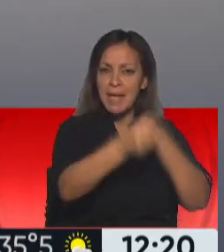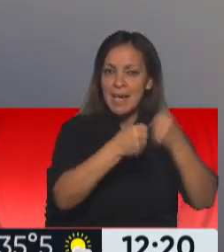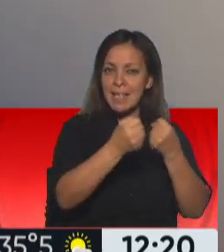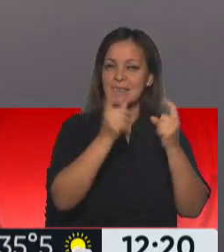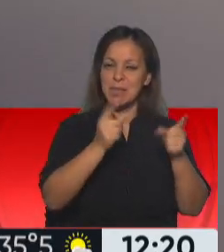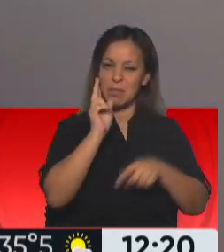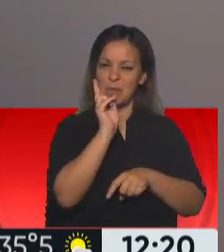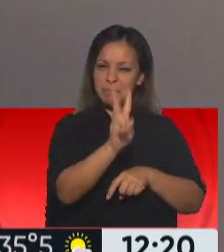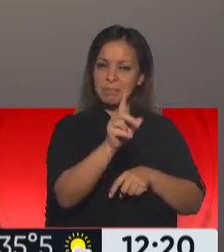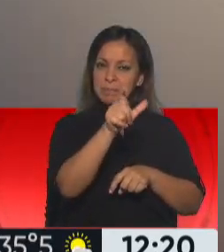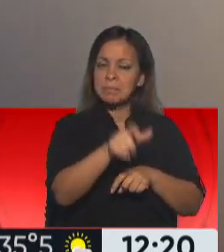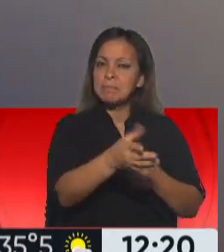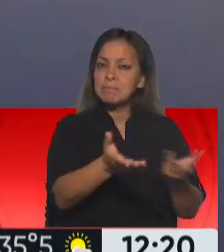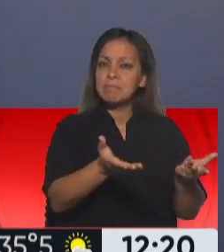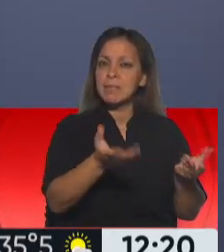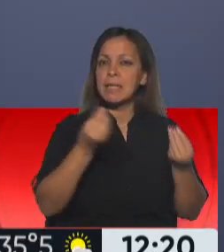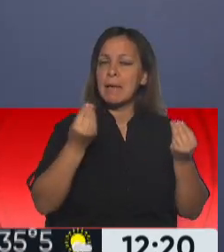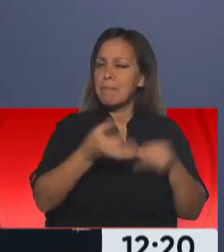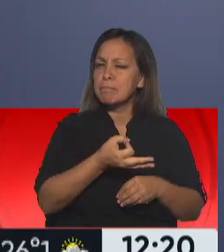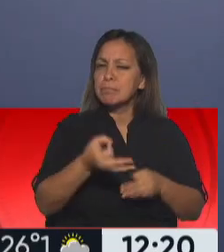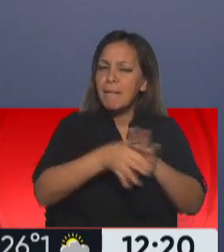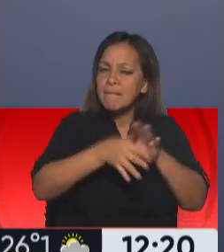las imágenes. ¿Qué pasó exactamente?